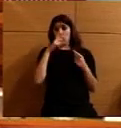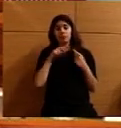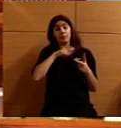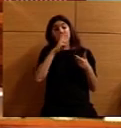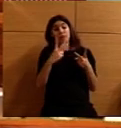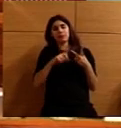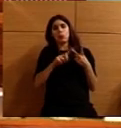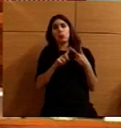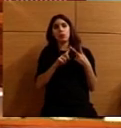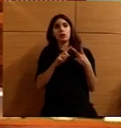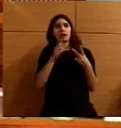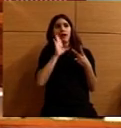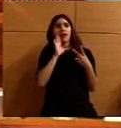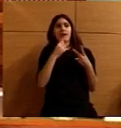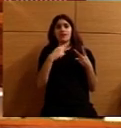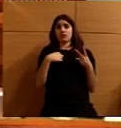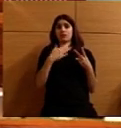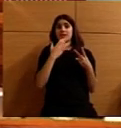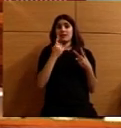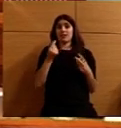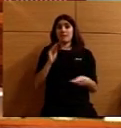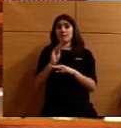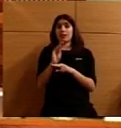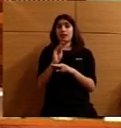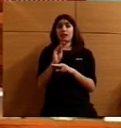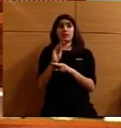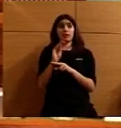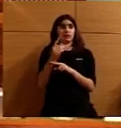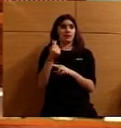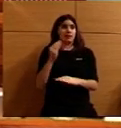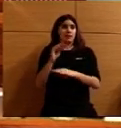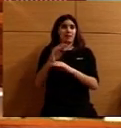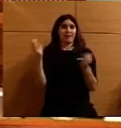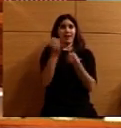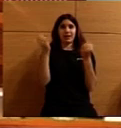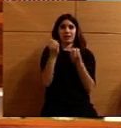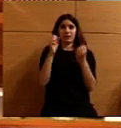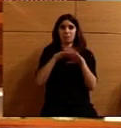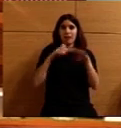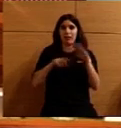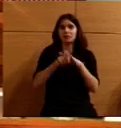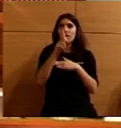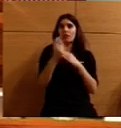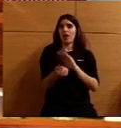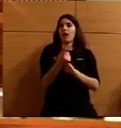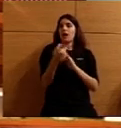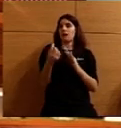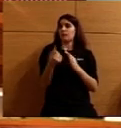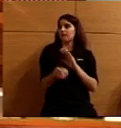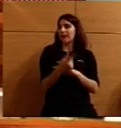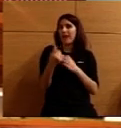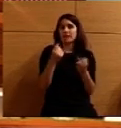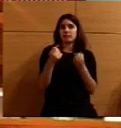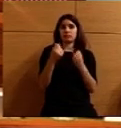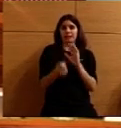uno. Punto número dos, lo que ha dicho usted, que se invierta en acciones que creen desarrollo, que creen economía, que